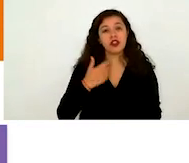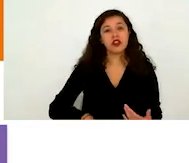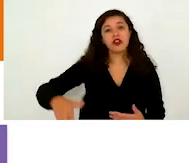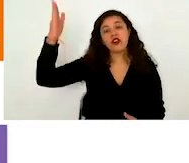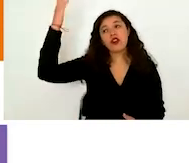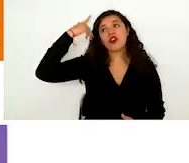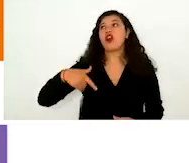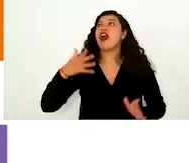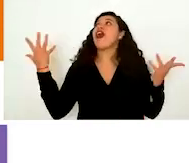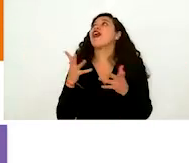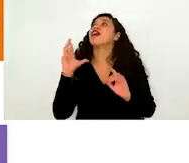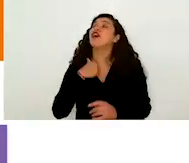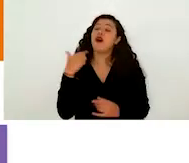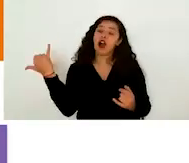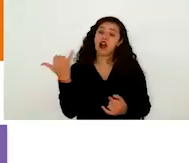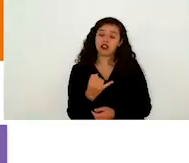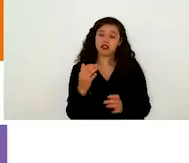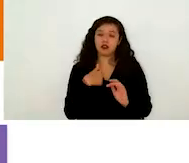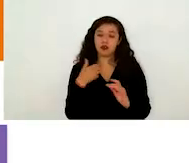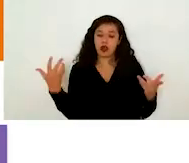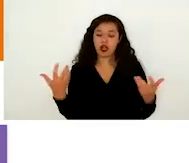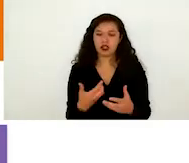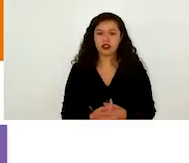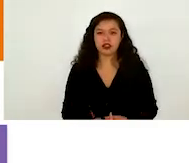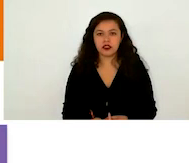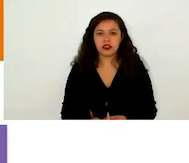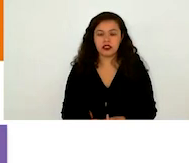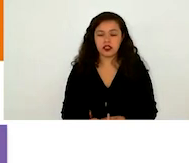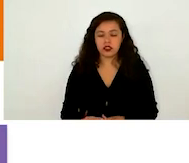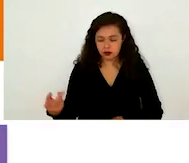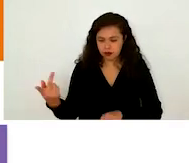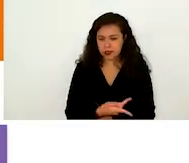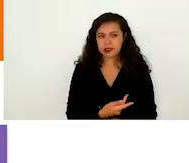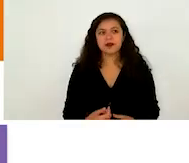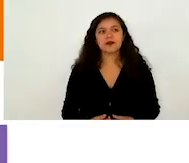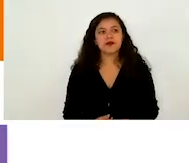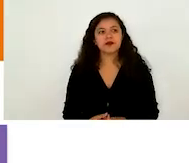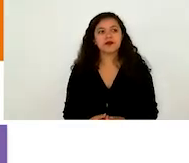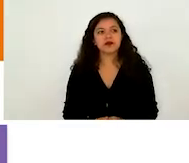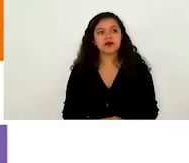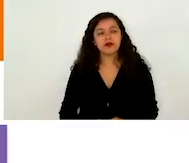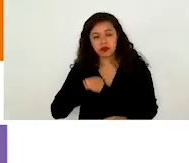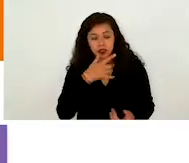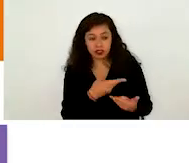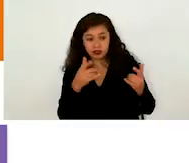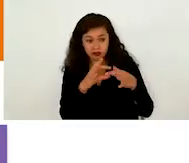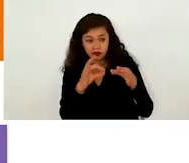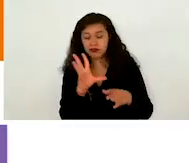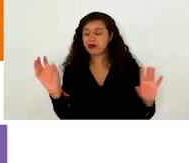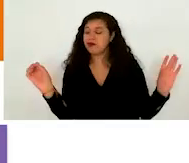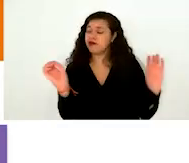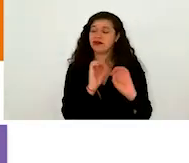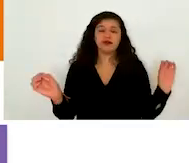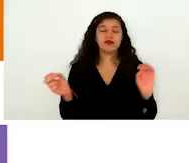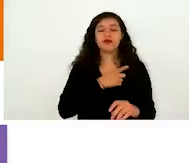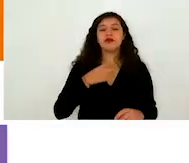esta forma estamos para traen y nos pasa mucho nosotros no debemos de contar nuestra historia debemos de ser muy